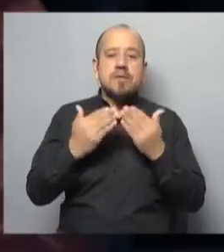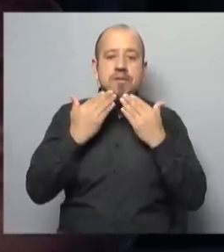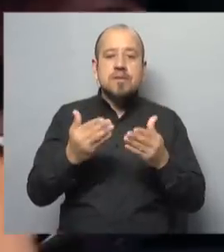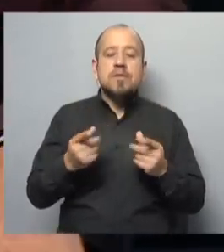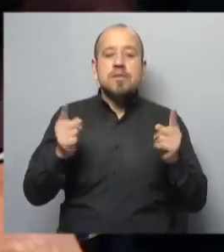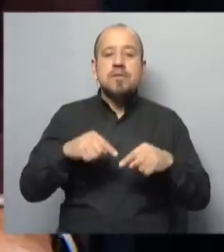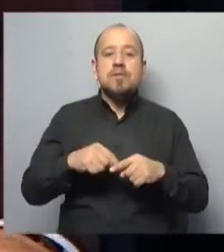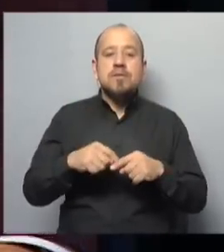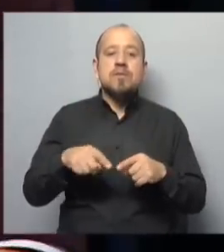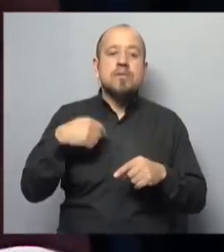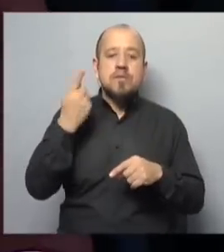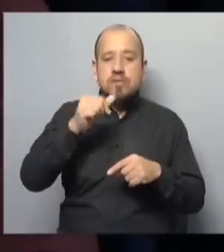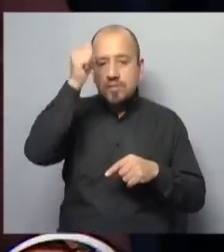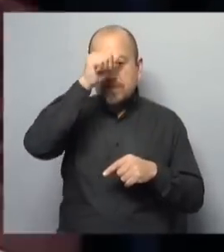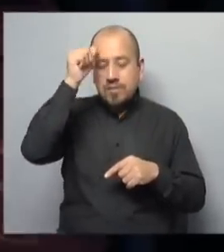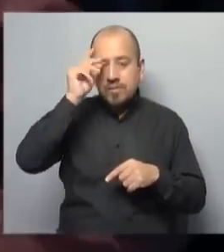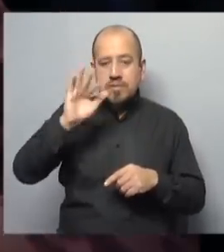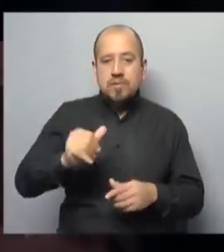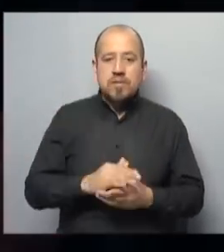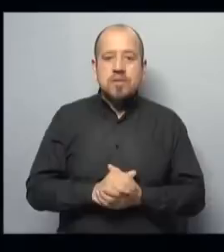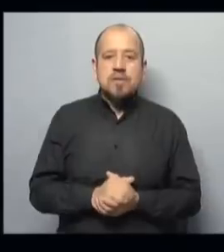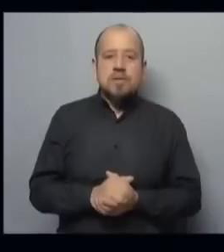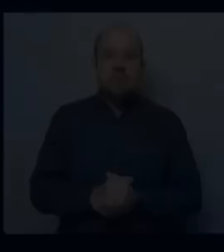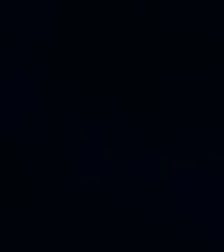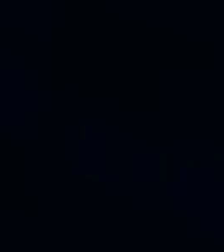y nosotros encontramos el próximo domingo gracias